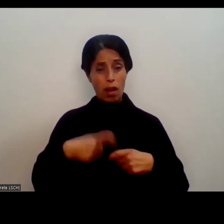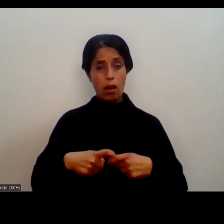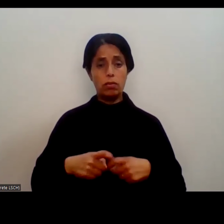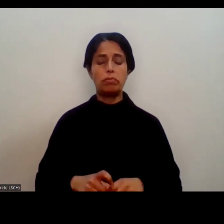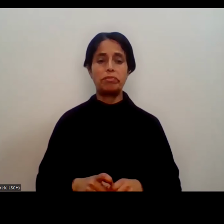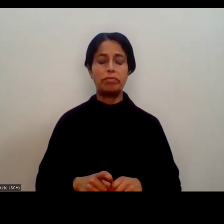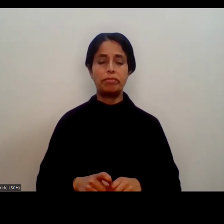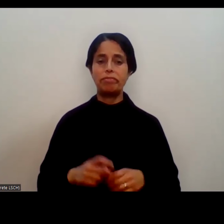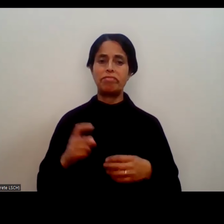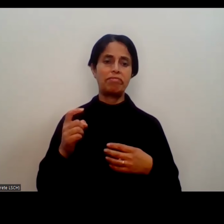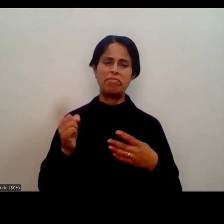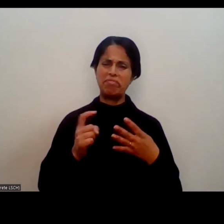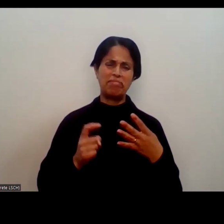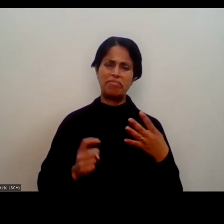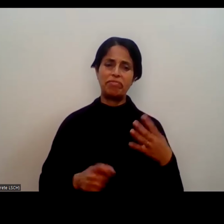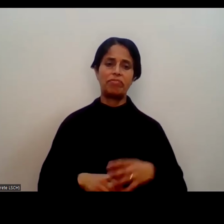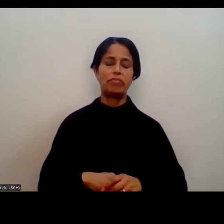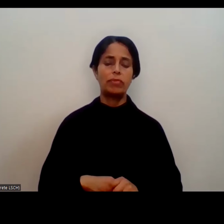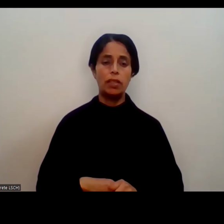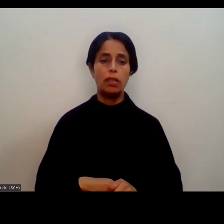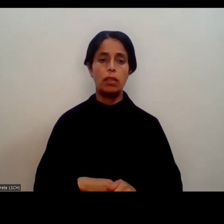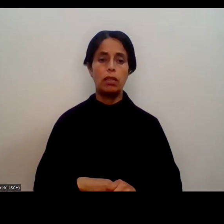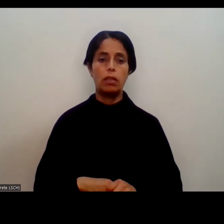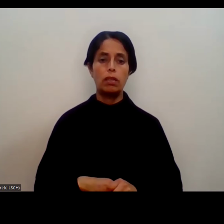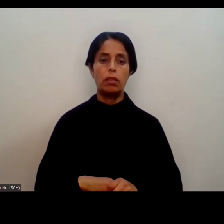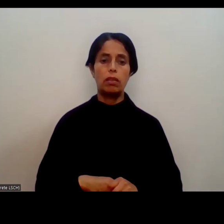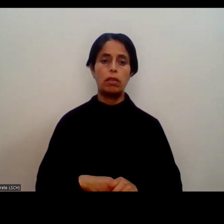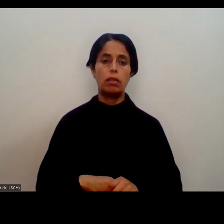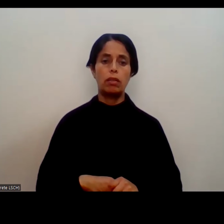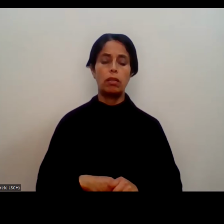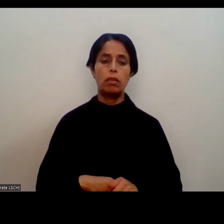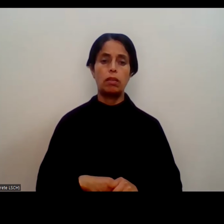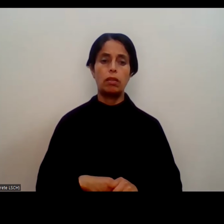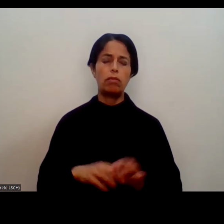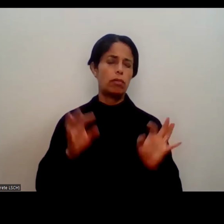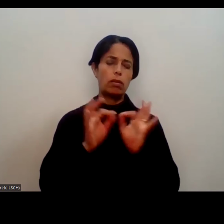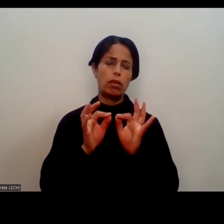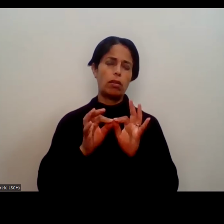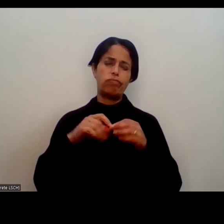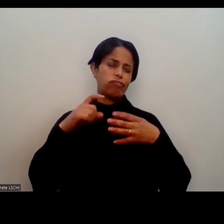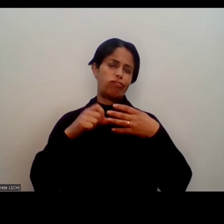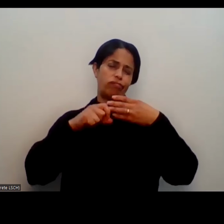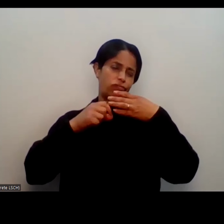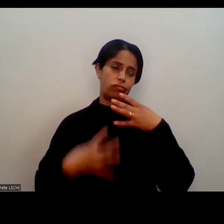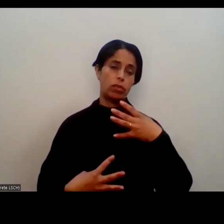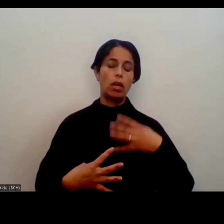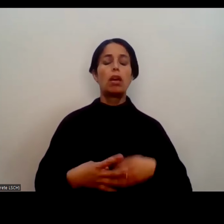eh, y otros que sería entrar mucho en detalle, pero eh, eso